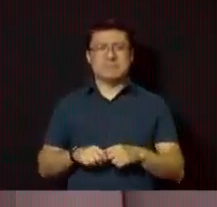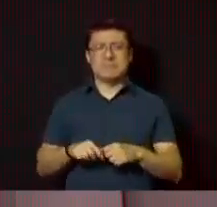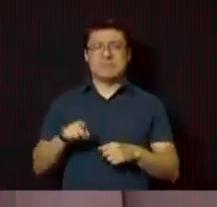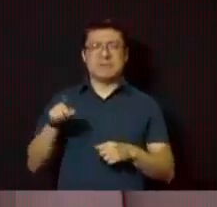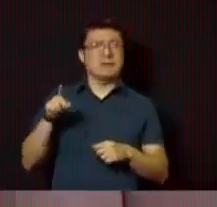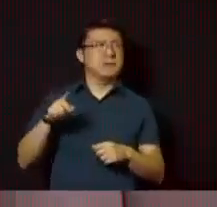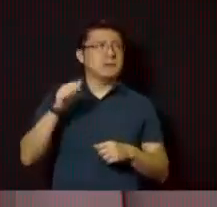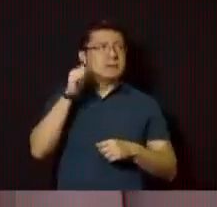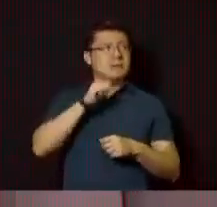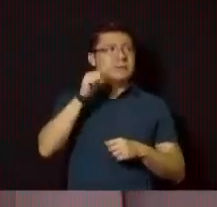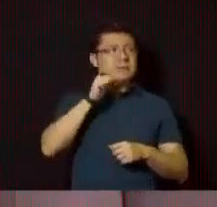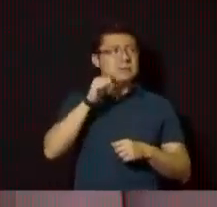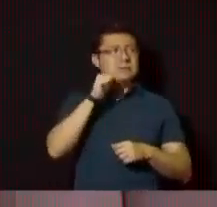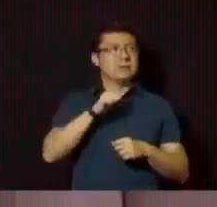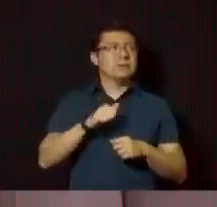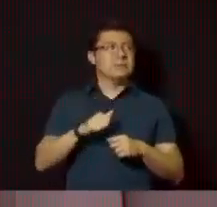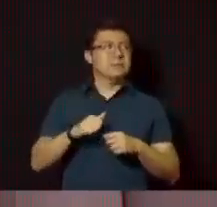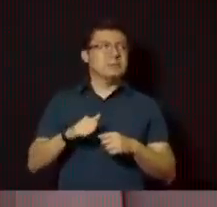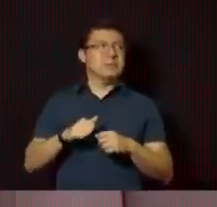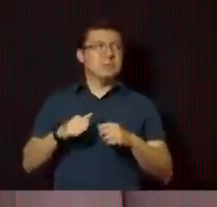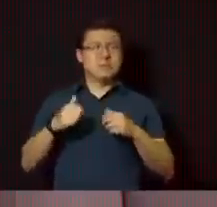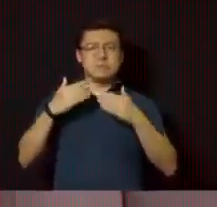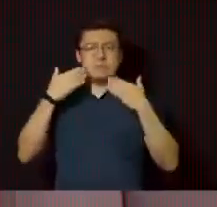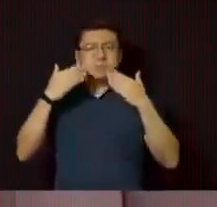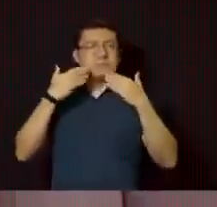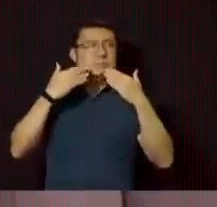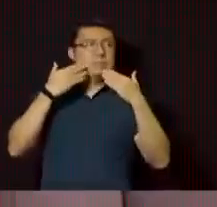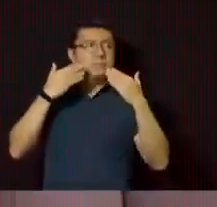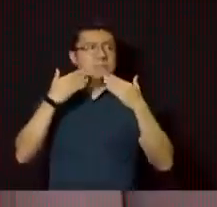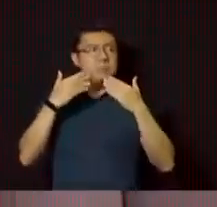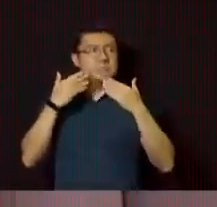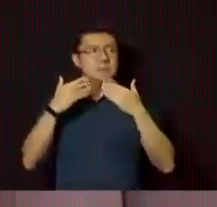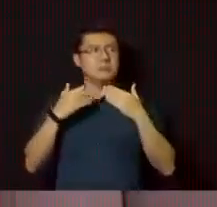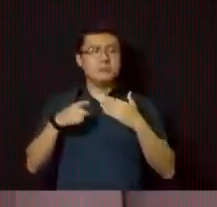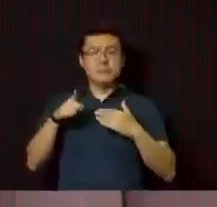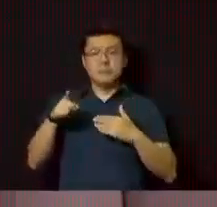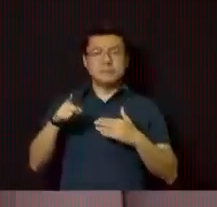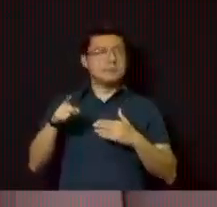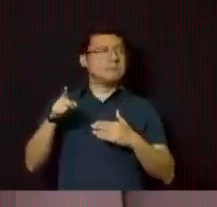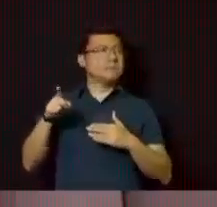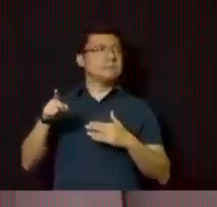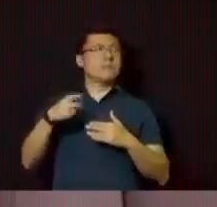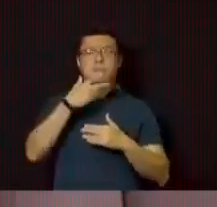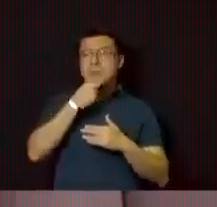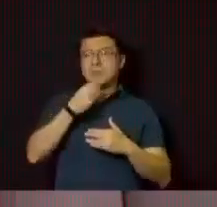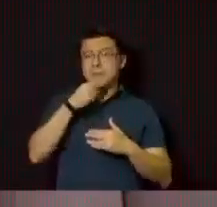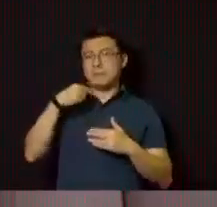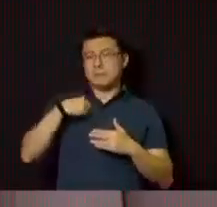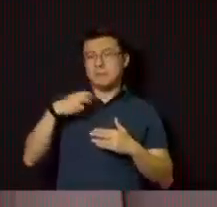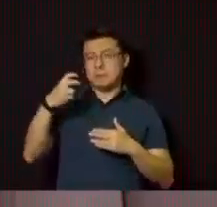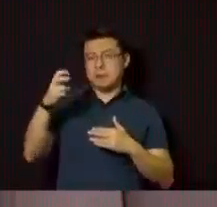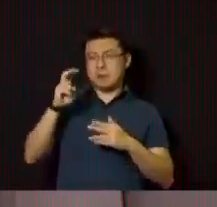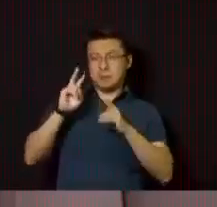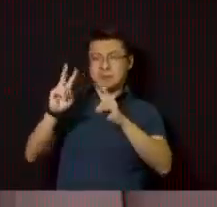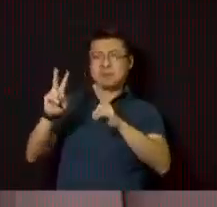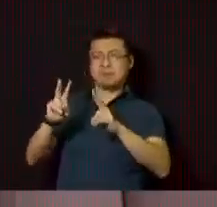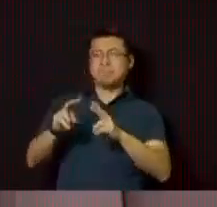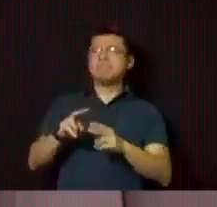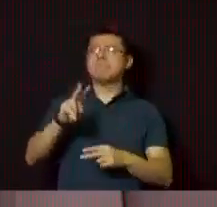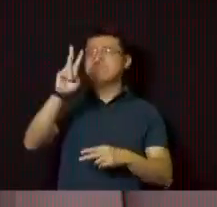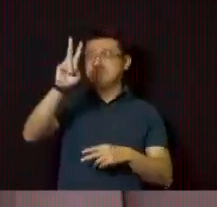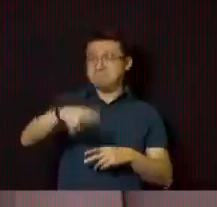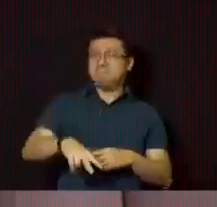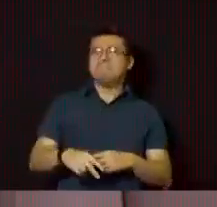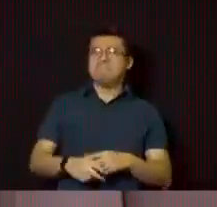amable. Es tan buena persona, Jacinto, que te roba el corazón. Totalmente. Esa es la visión que yo tengo de Jacinto. Totalmente. Siempre Sí. está con